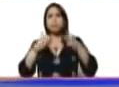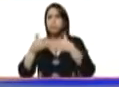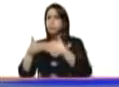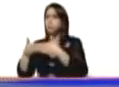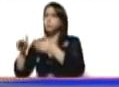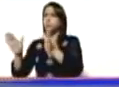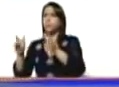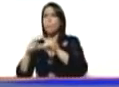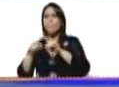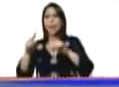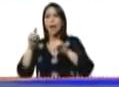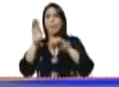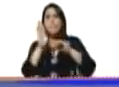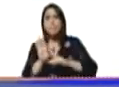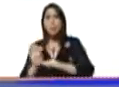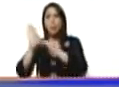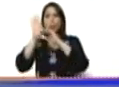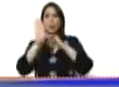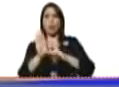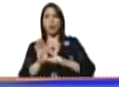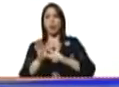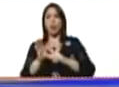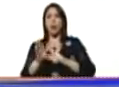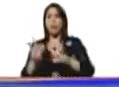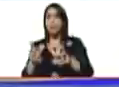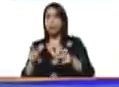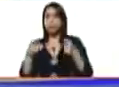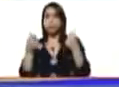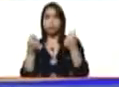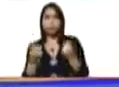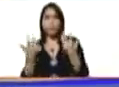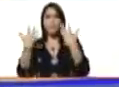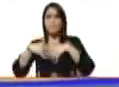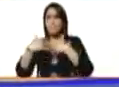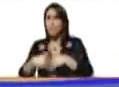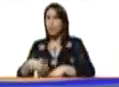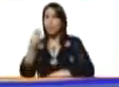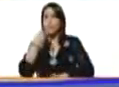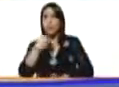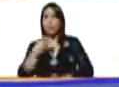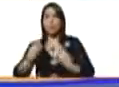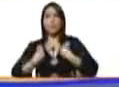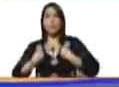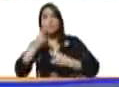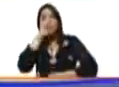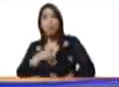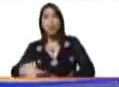horizontes para proteger el salario, el empleo, el alimento, la vida del pueblo.